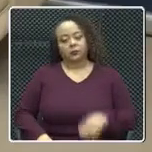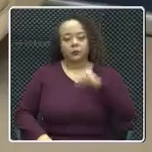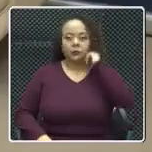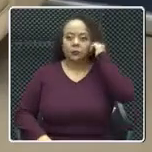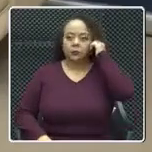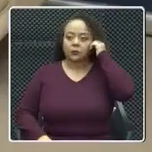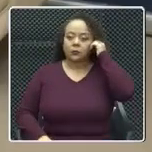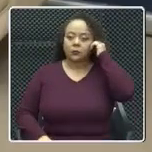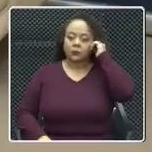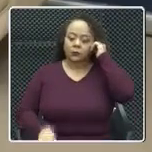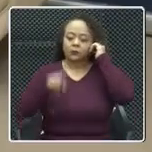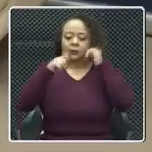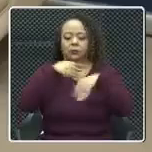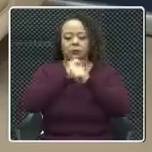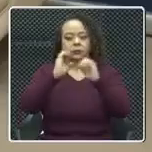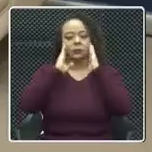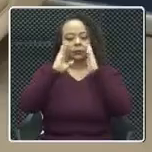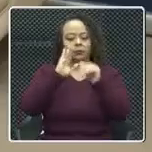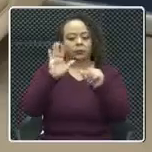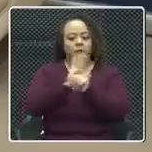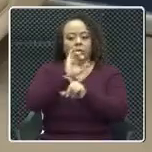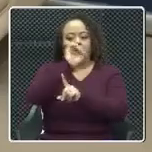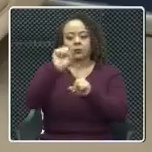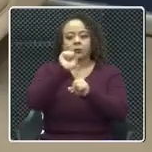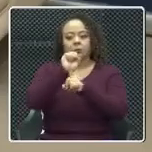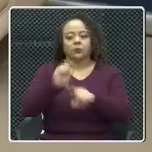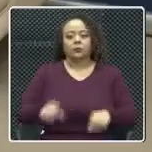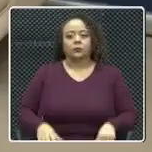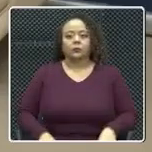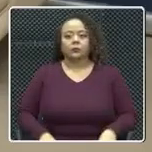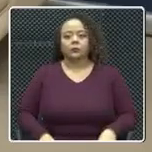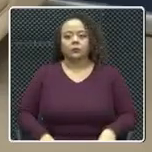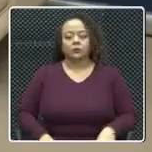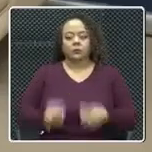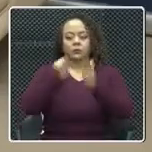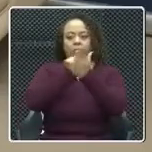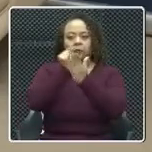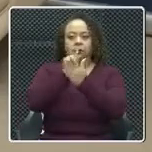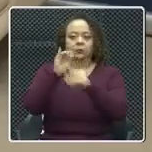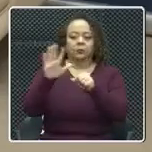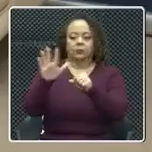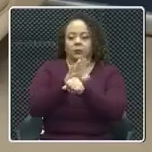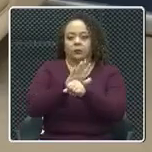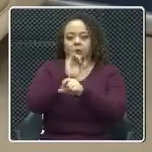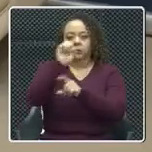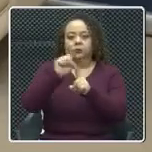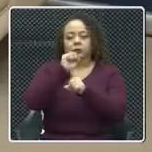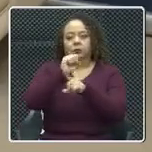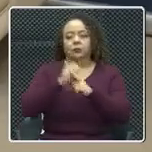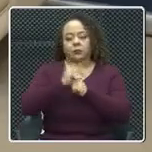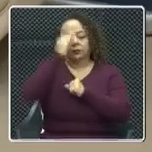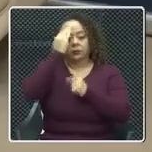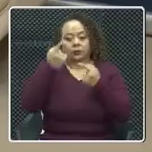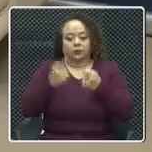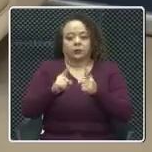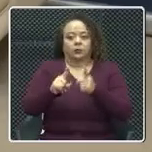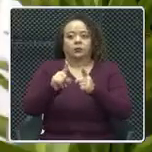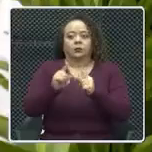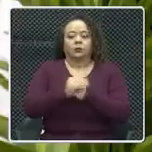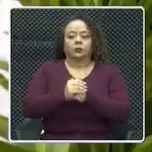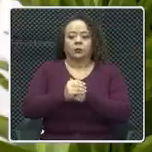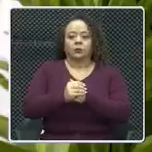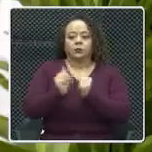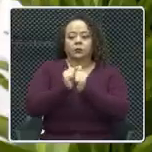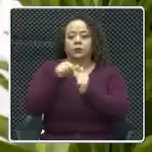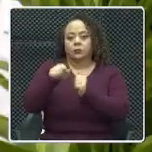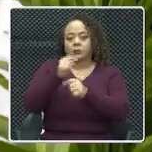Tenemos que hacer un abordaje completo de la situación, una investigación completa de la situación que se nos está presentando en el